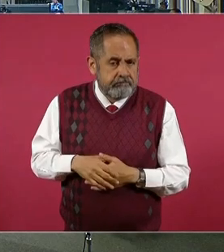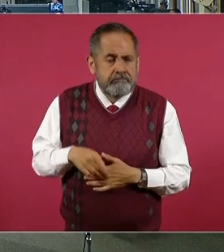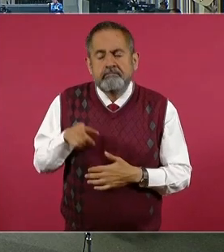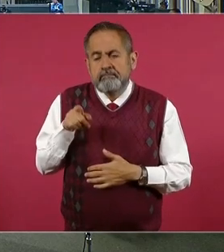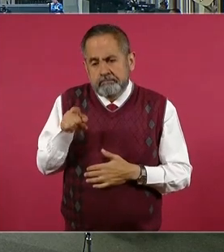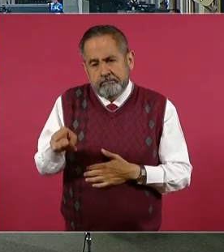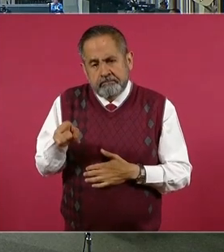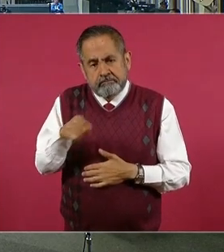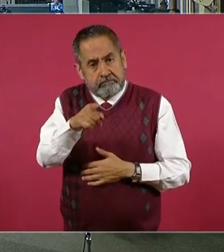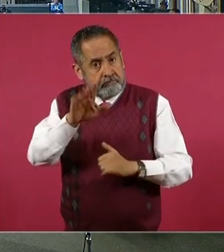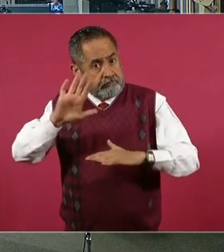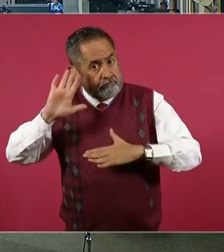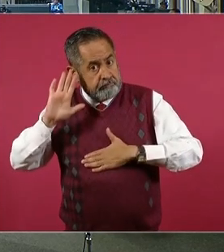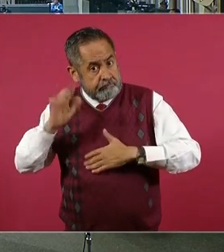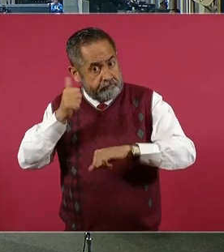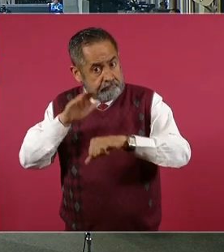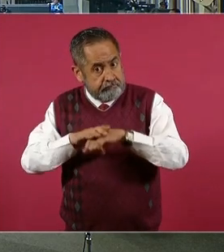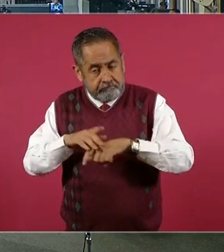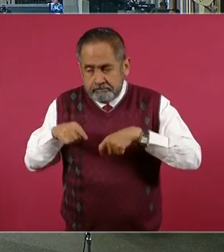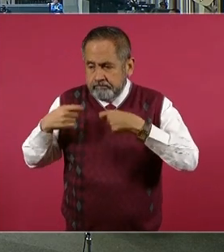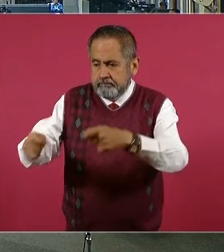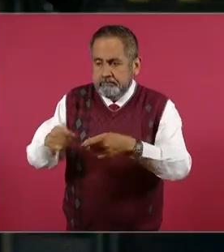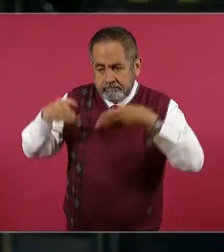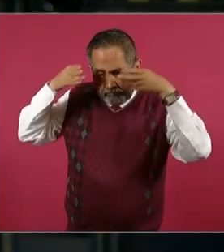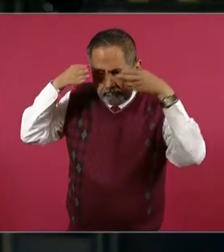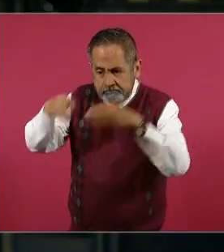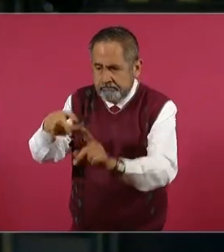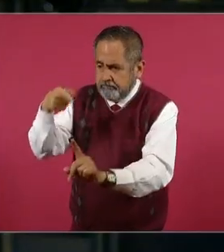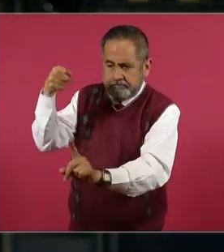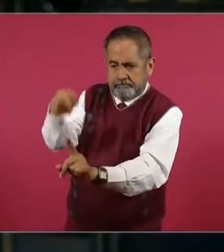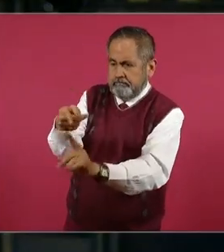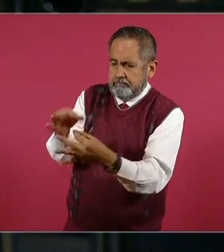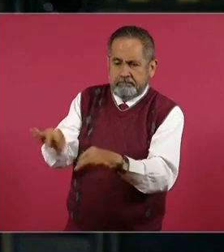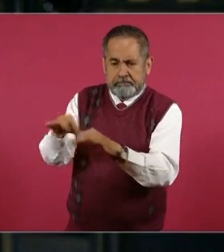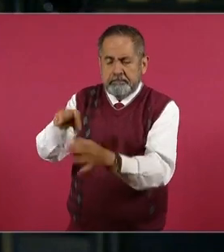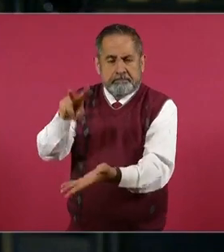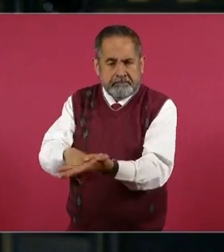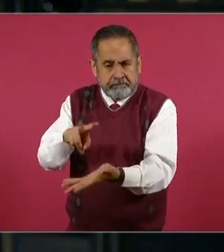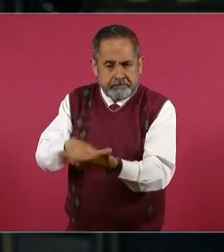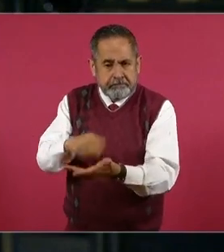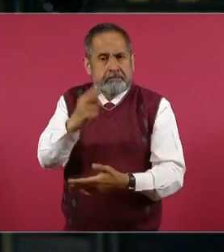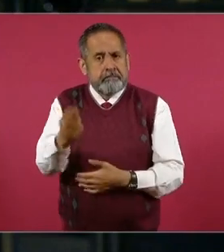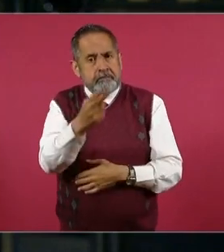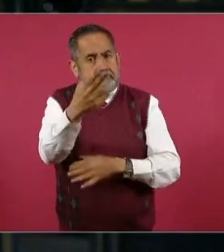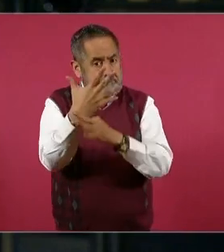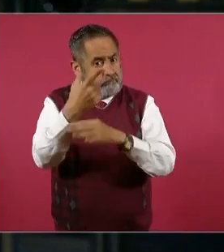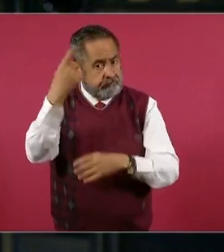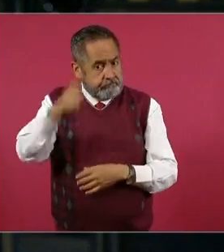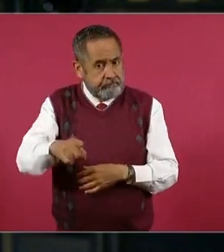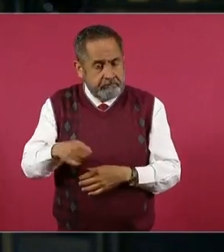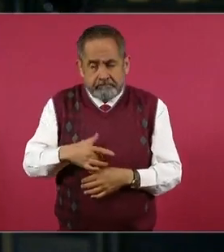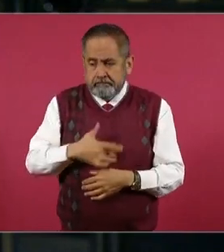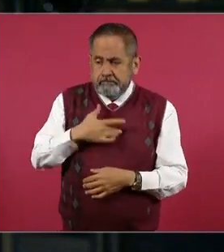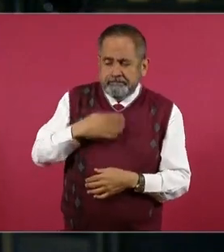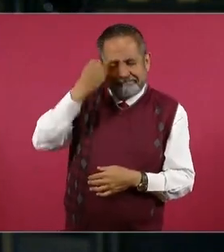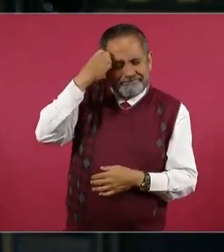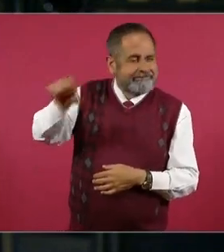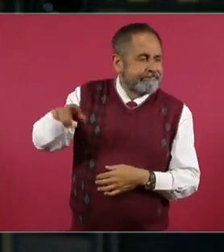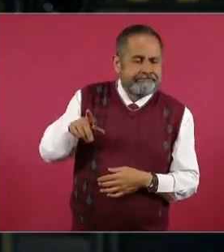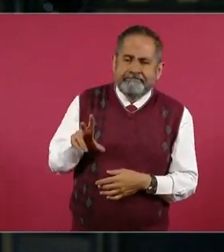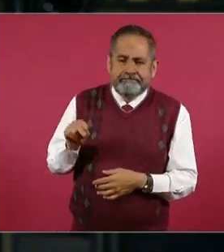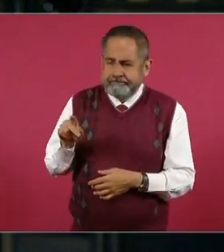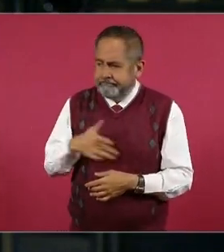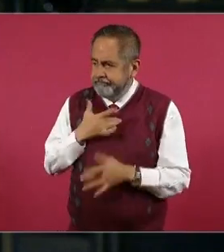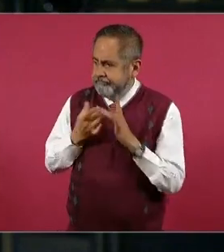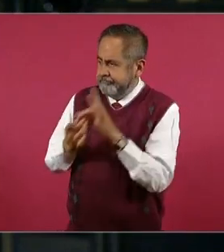administración ha prometido poner a los seres humanos en el centro de sus políticas y usted ha dicho que nada humano nos es ajeno y